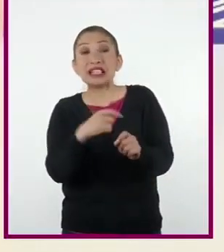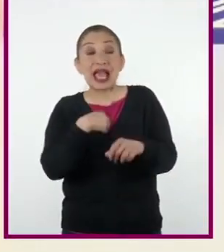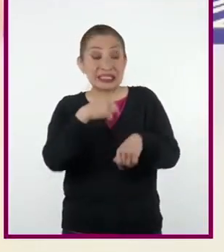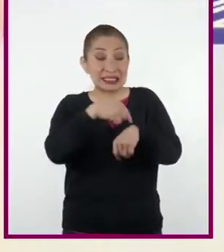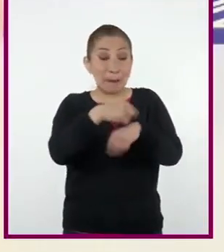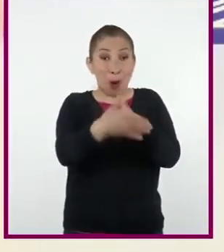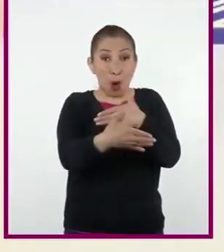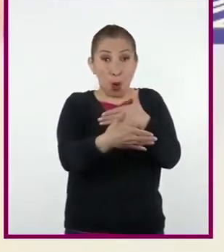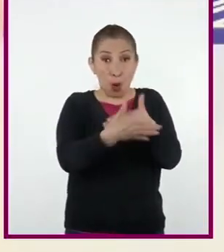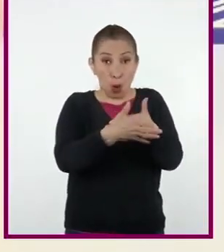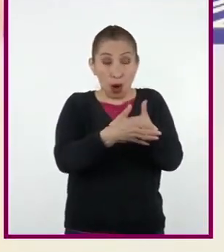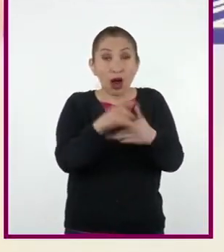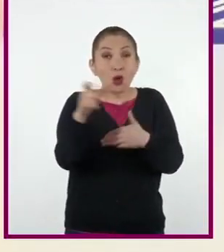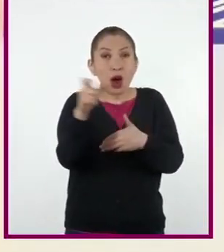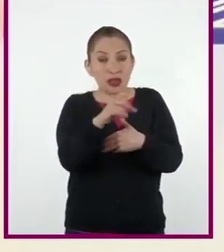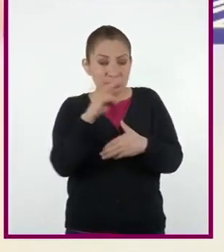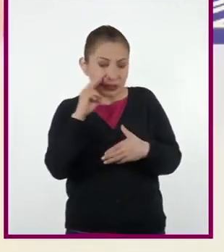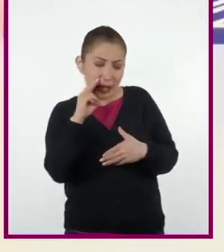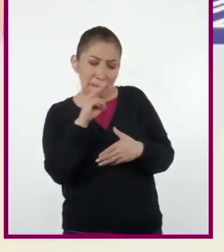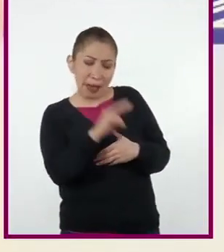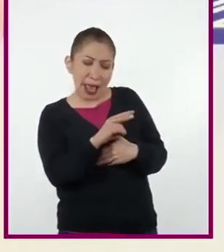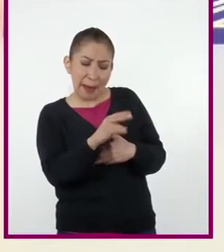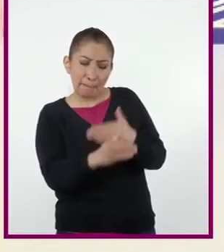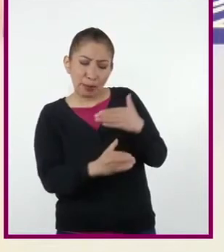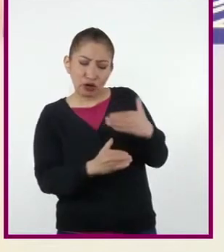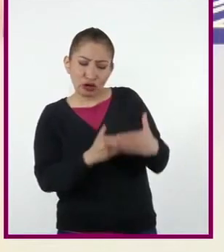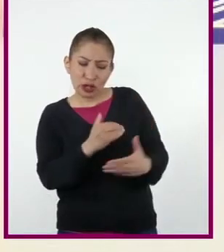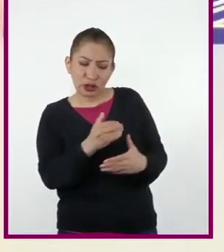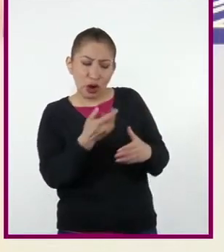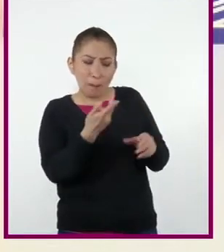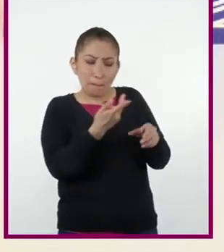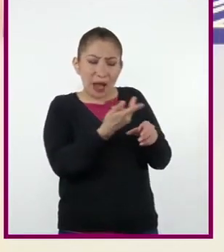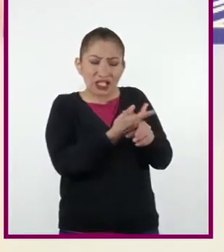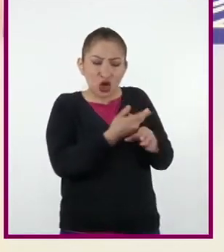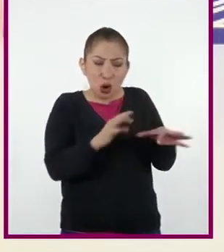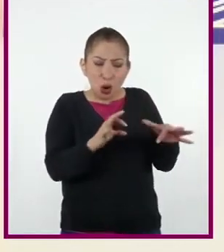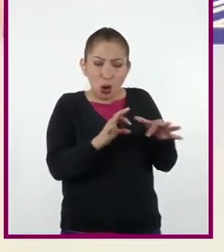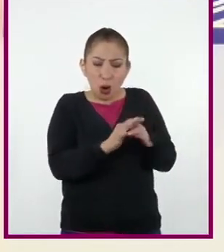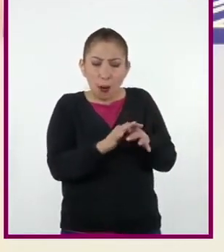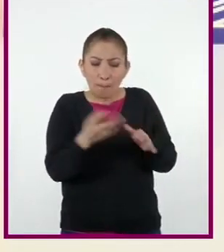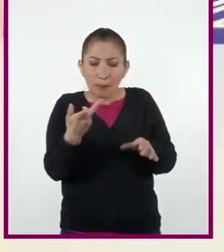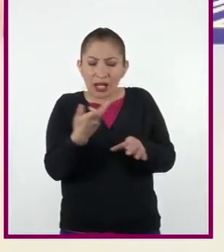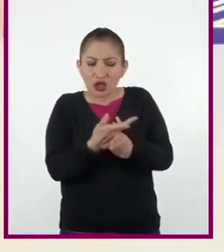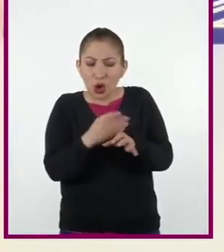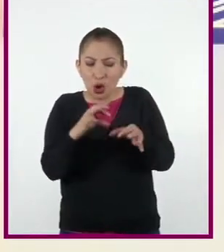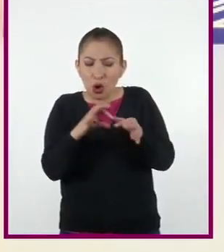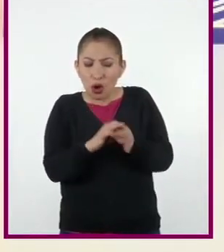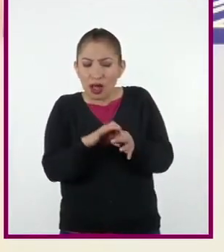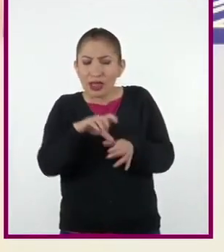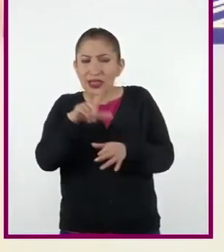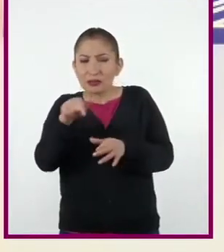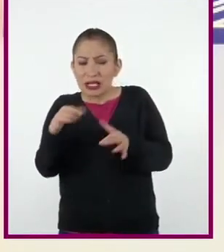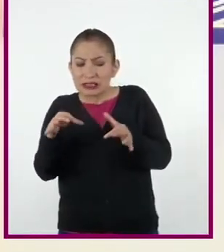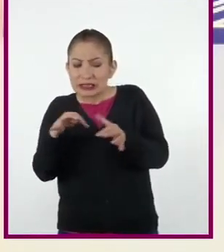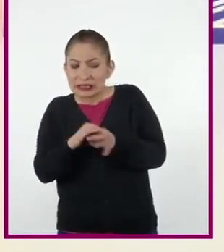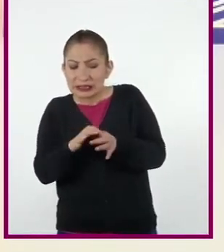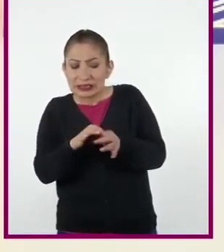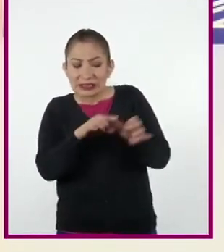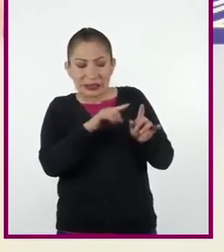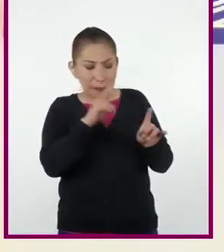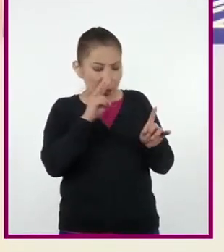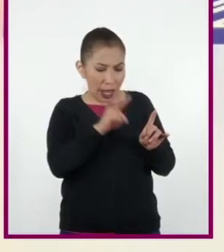corta duración cuando se identifican acontecimientos muy puntuales que a largo plazo son